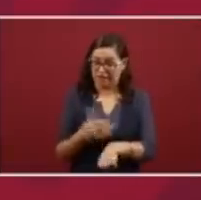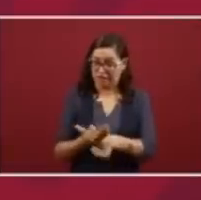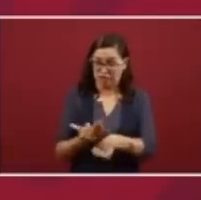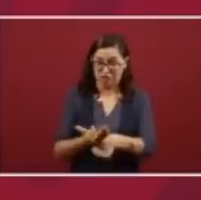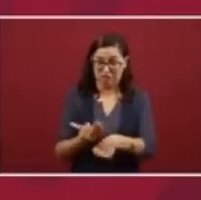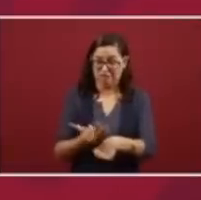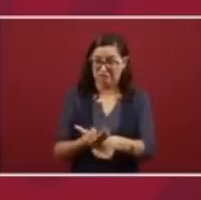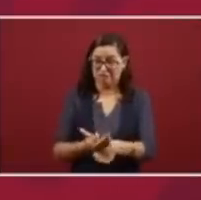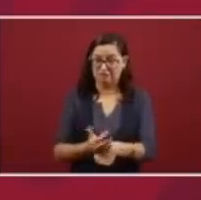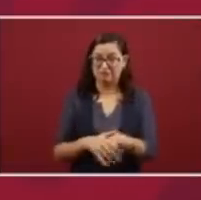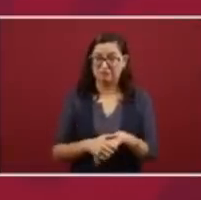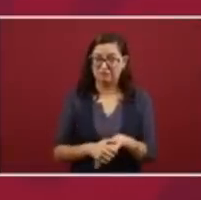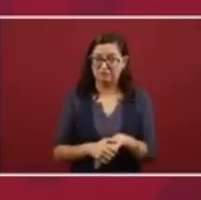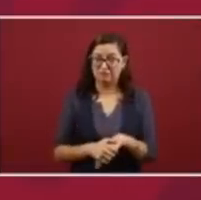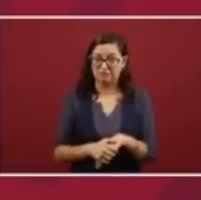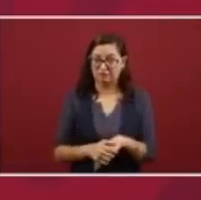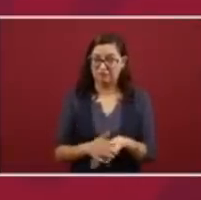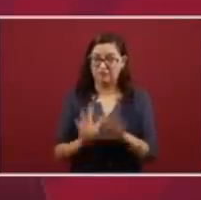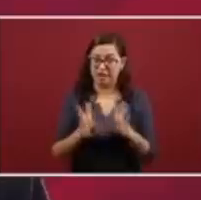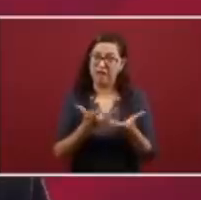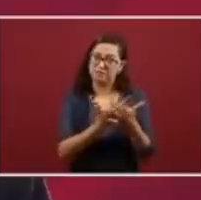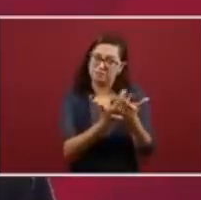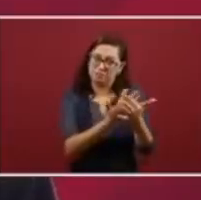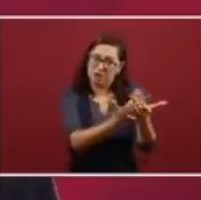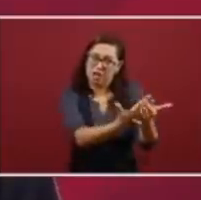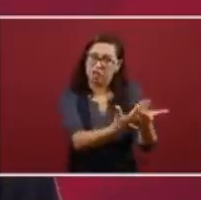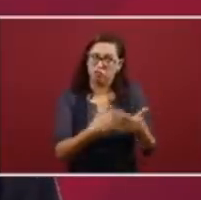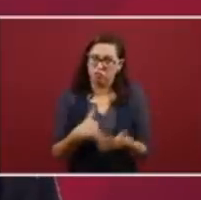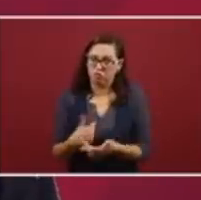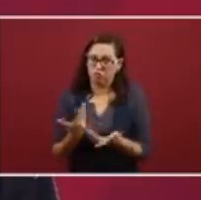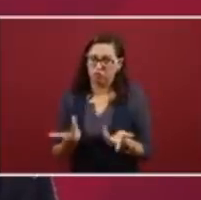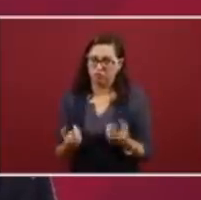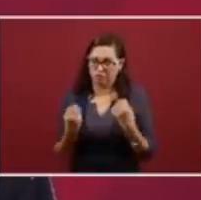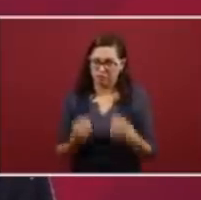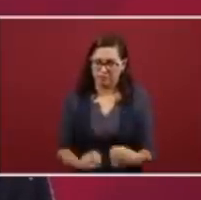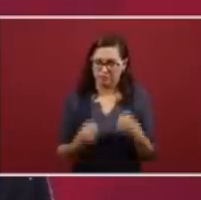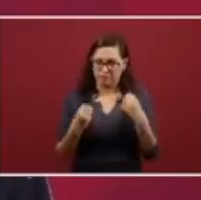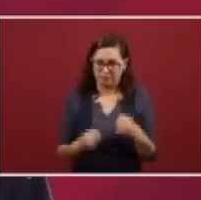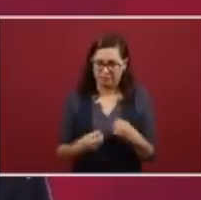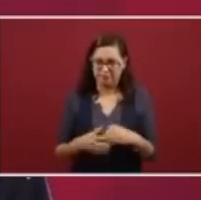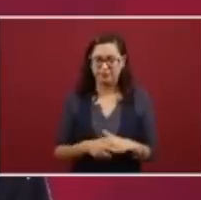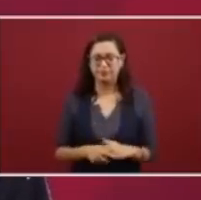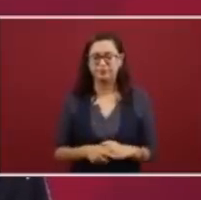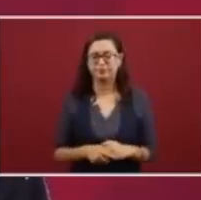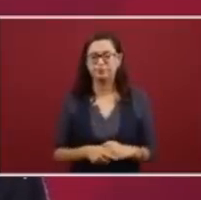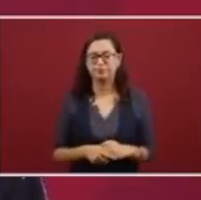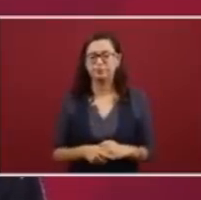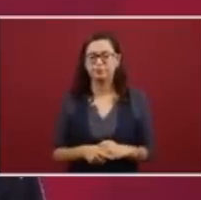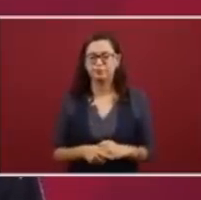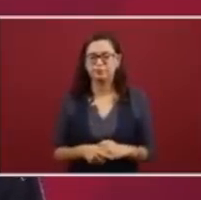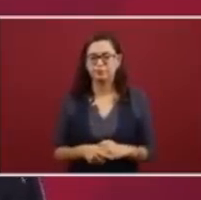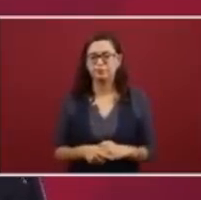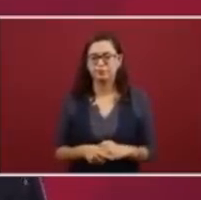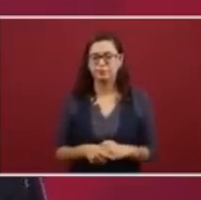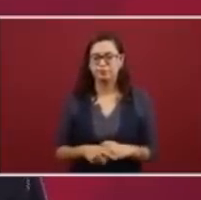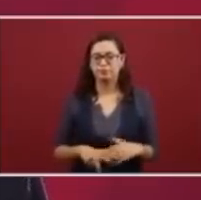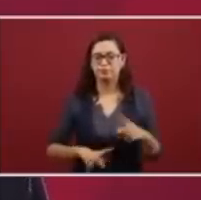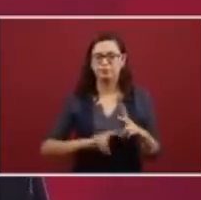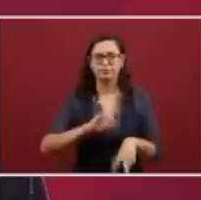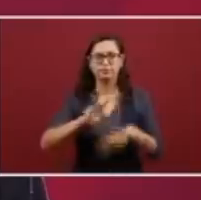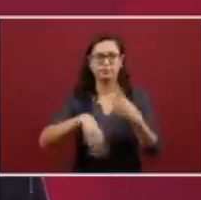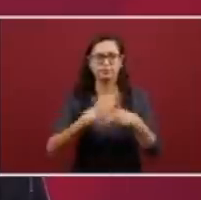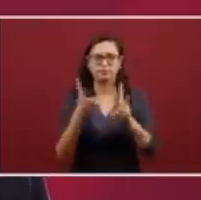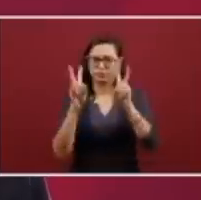seguramente ya está esperando este y vamos a hablar de